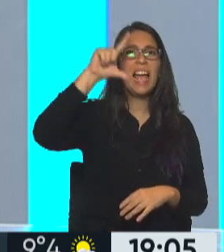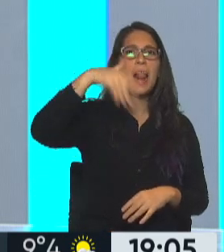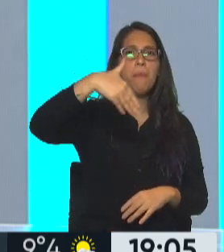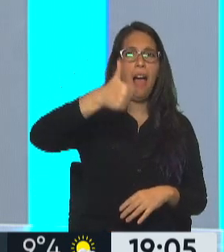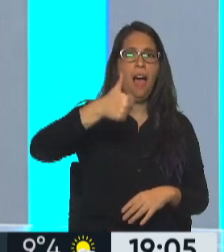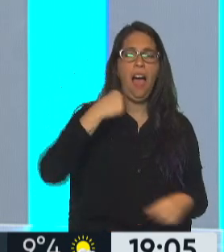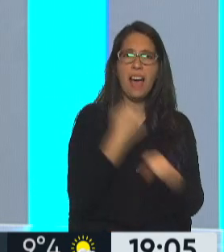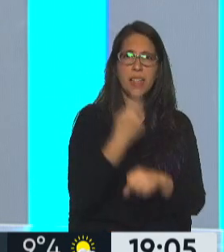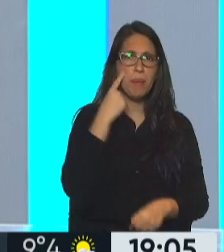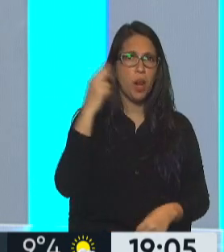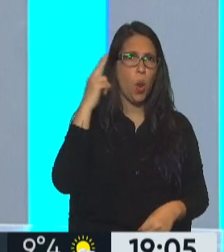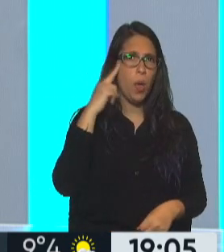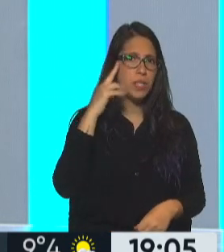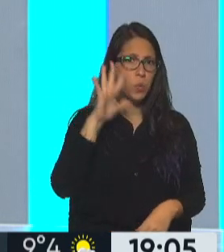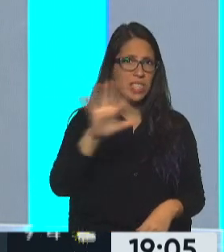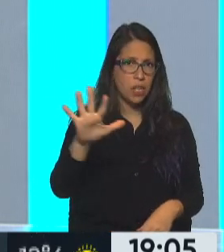mal asistió